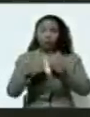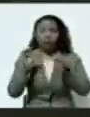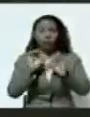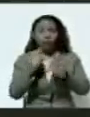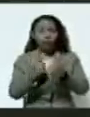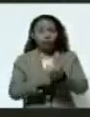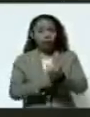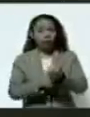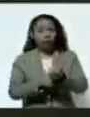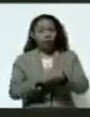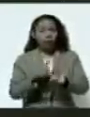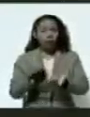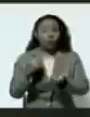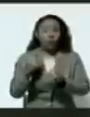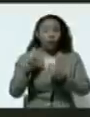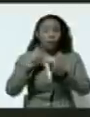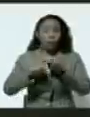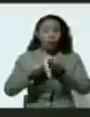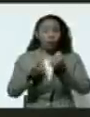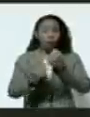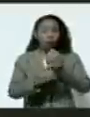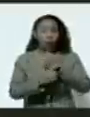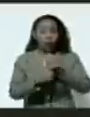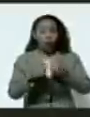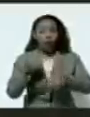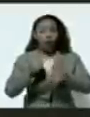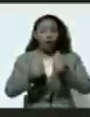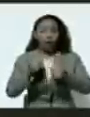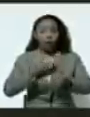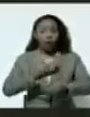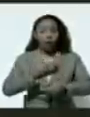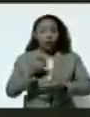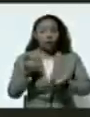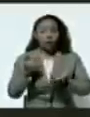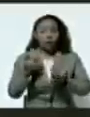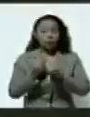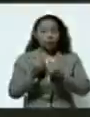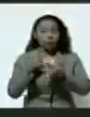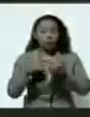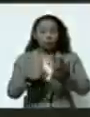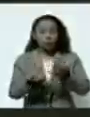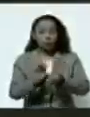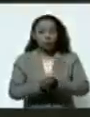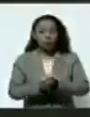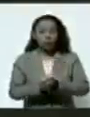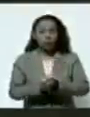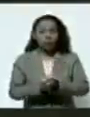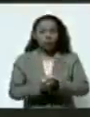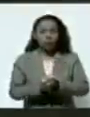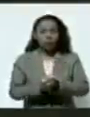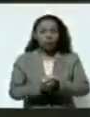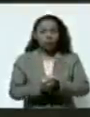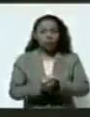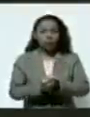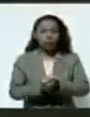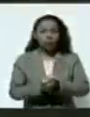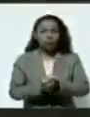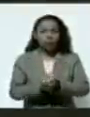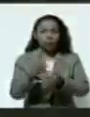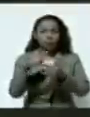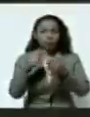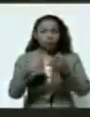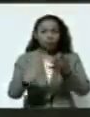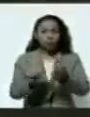de Fabiana, con el alcalde de Lechería, con Juan Guaidó, con Quiñones, con Somaza,